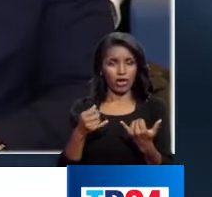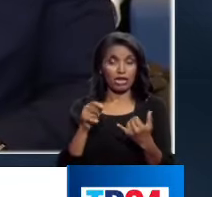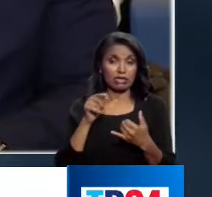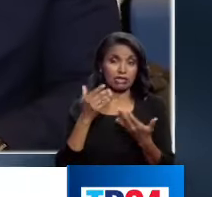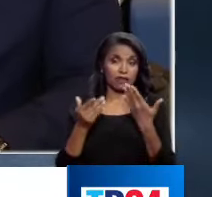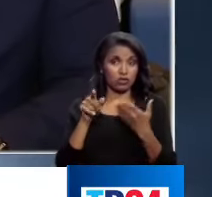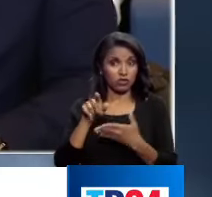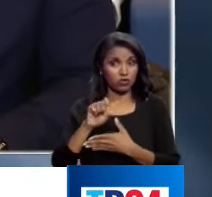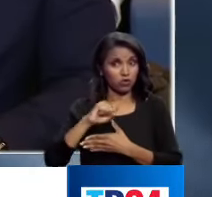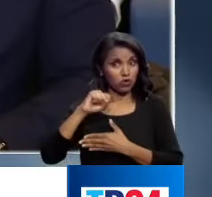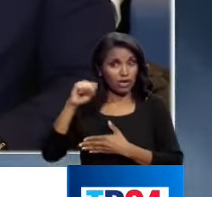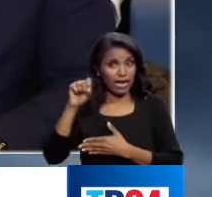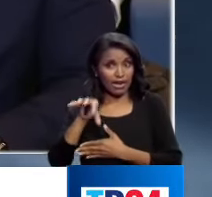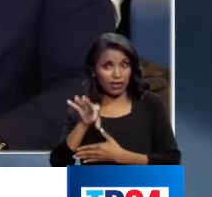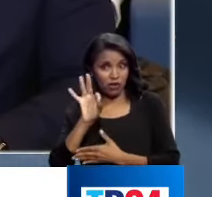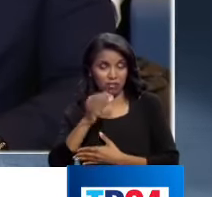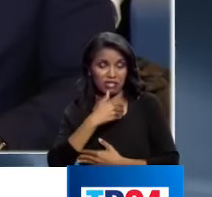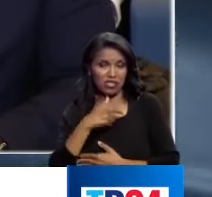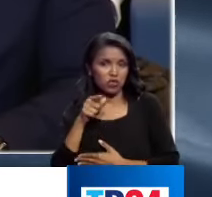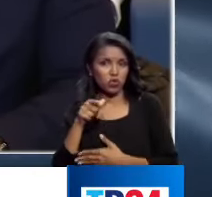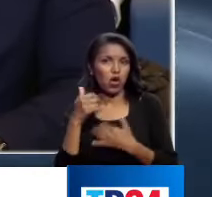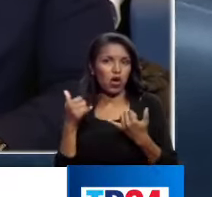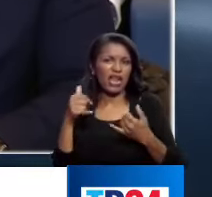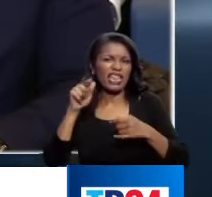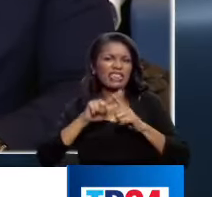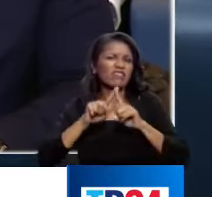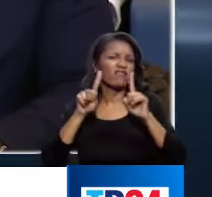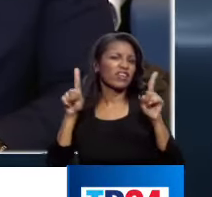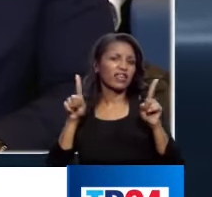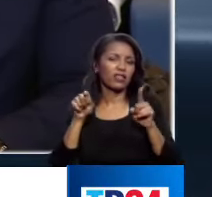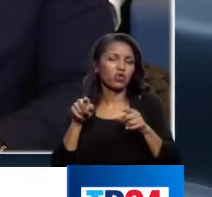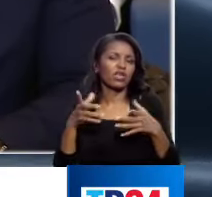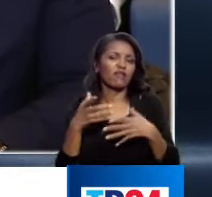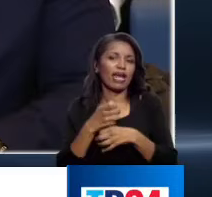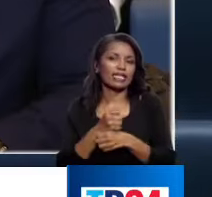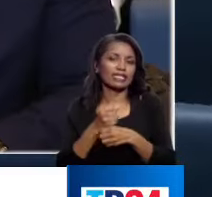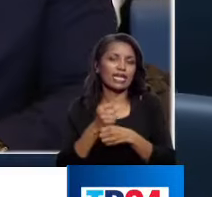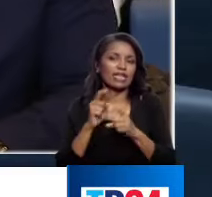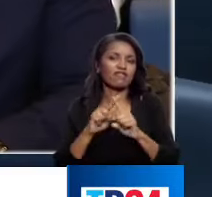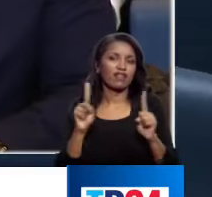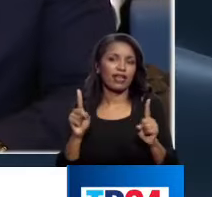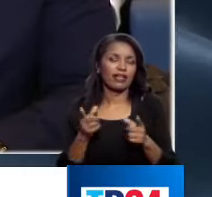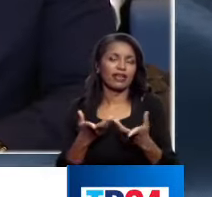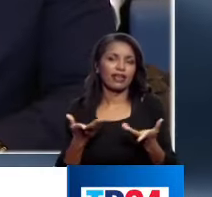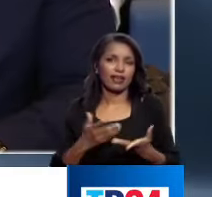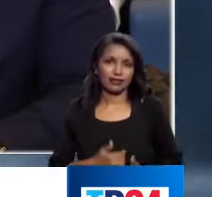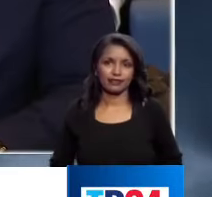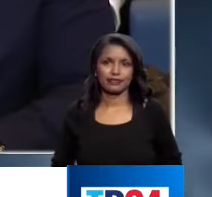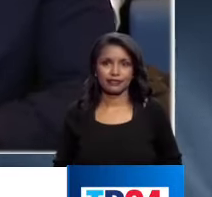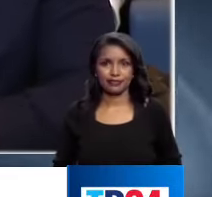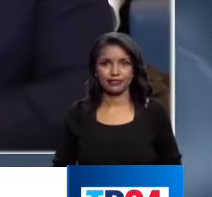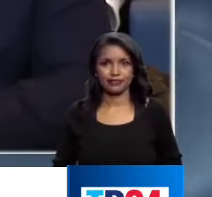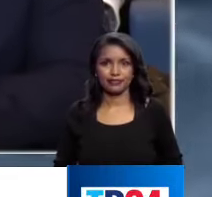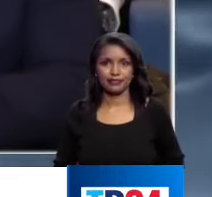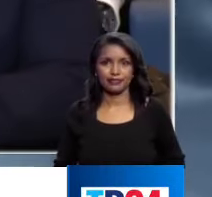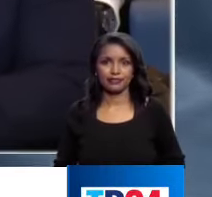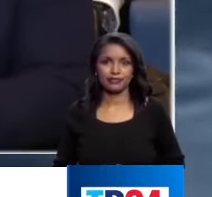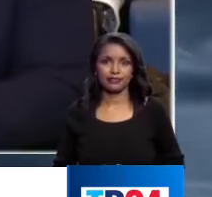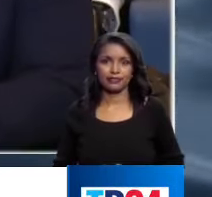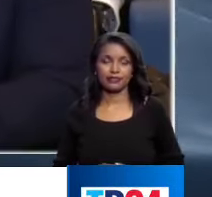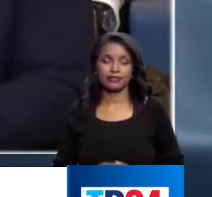a partir de llegar al poder para rescatar precisamente ese turismo, teniendo en cuenta que en